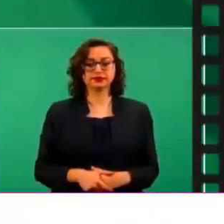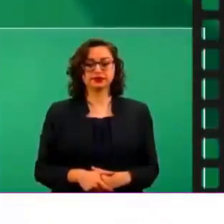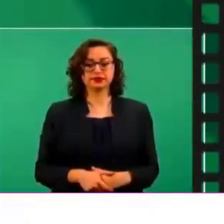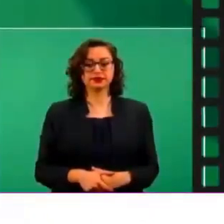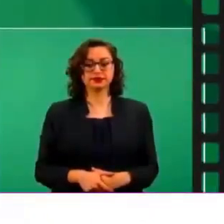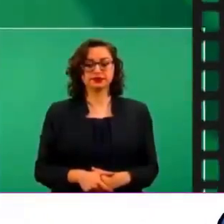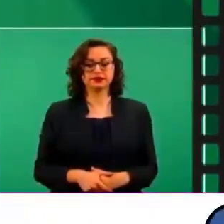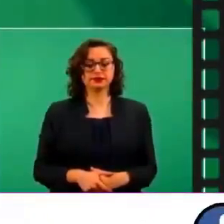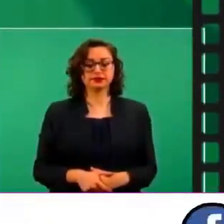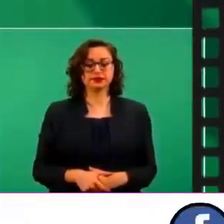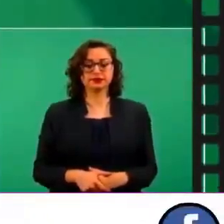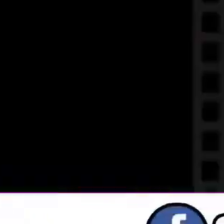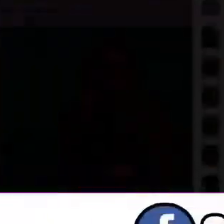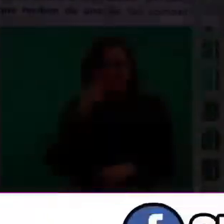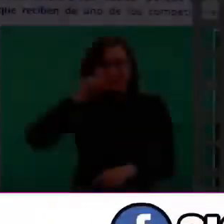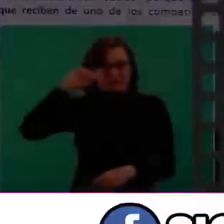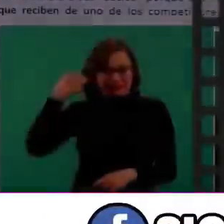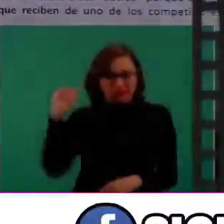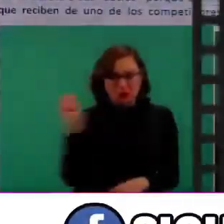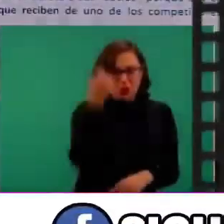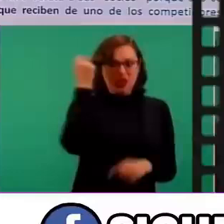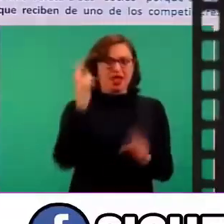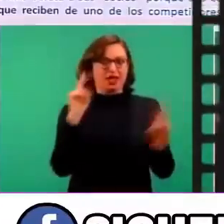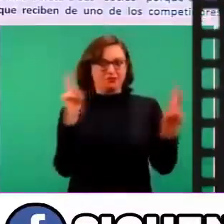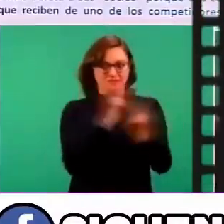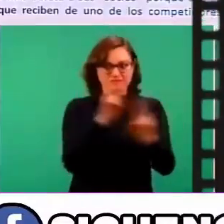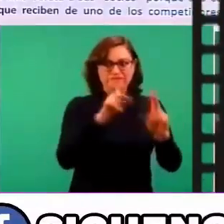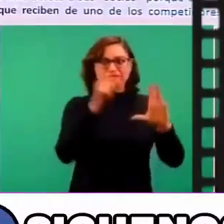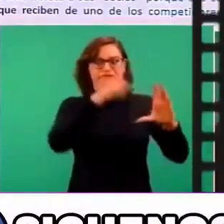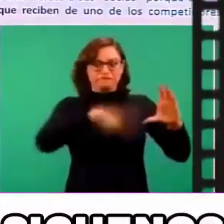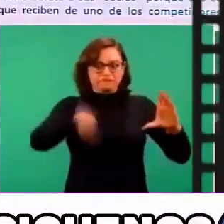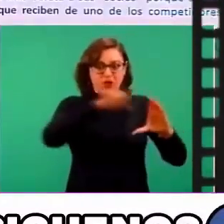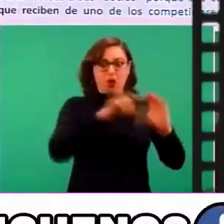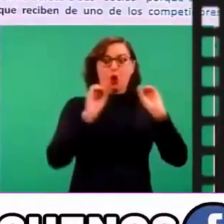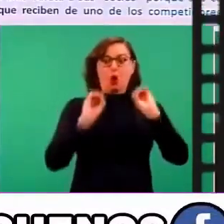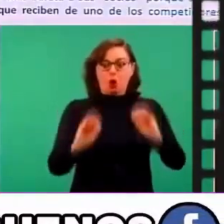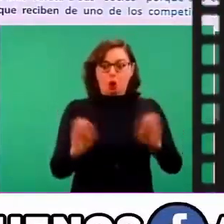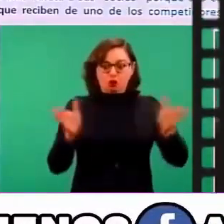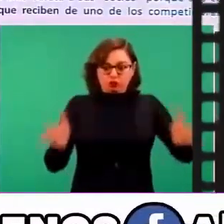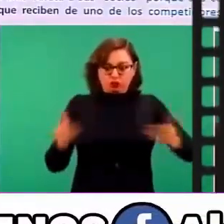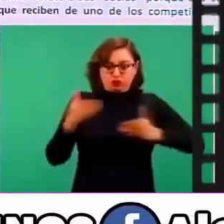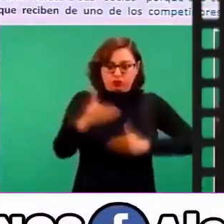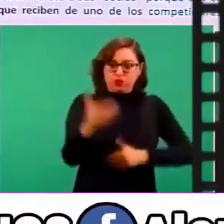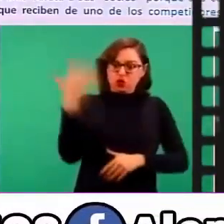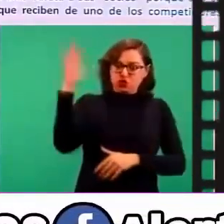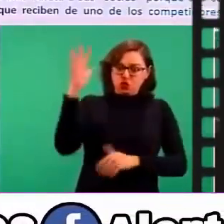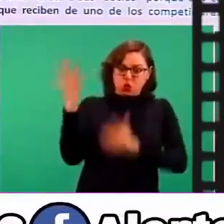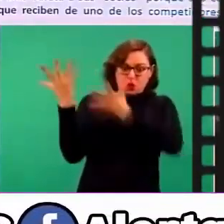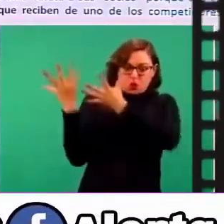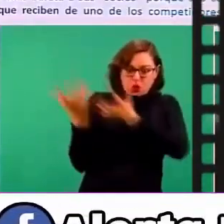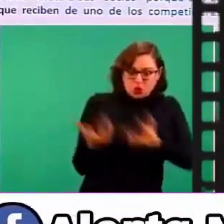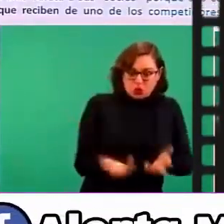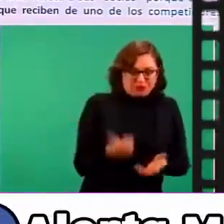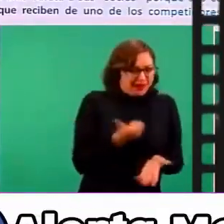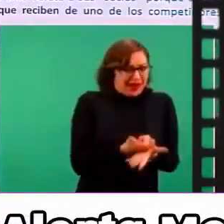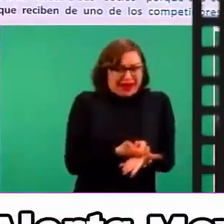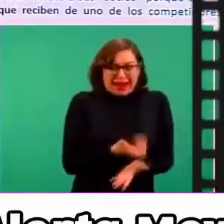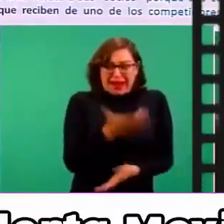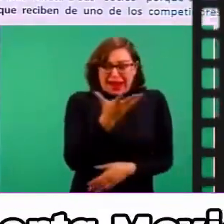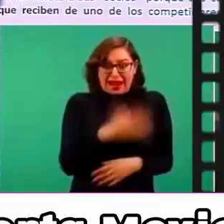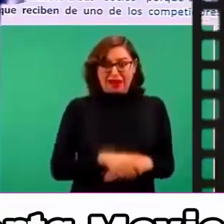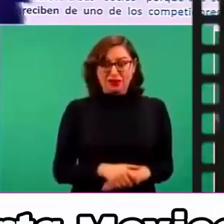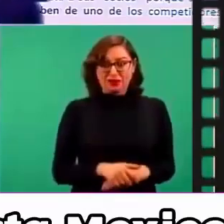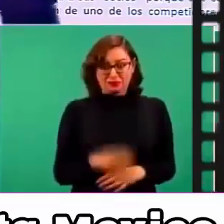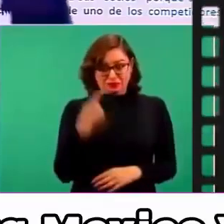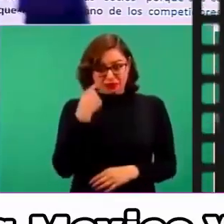por supuesto al Oxxo. Mientras un establecimiento como Oxxo debería pagar al mes aproximadamente 40 mil pesos,